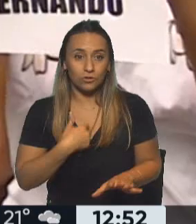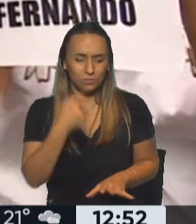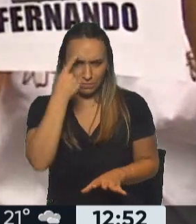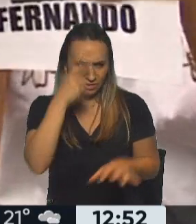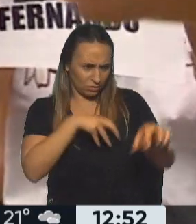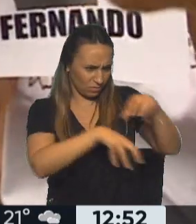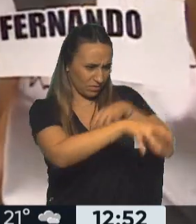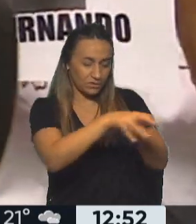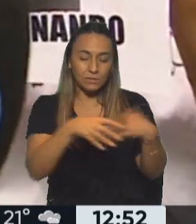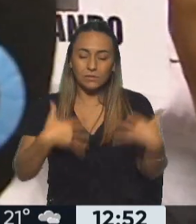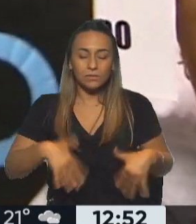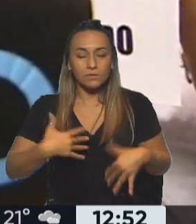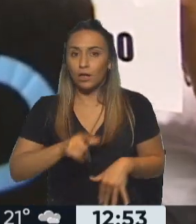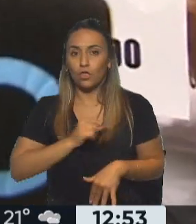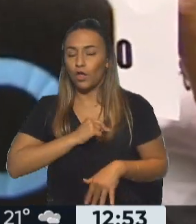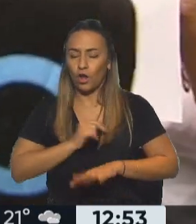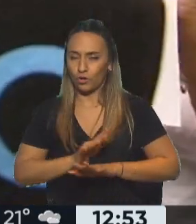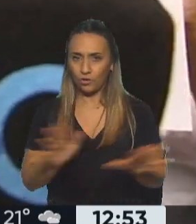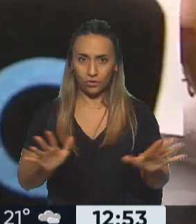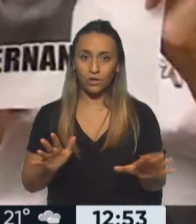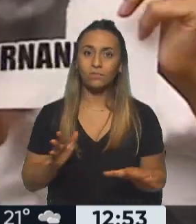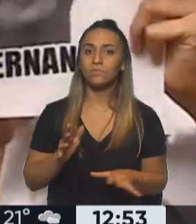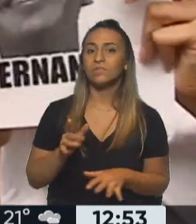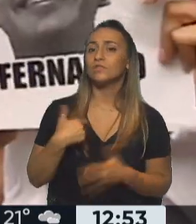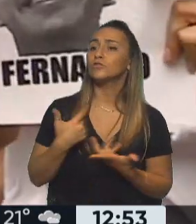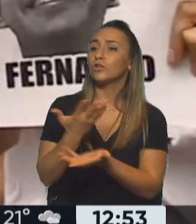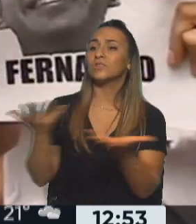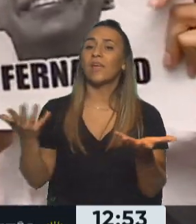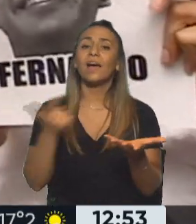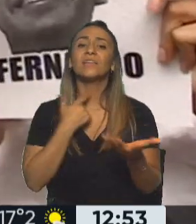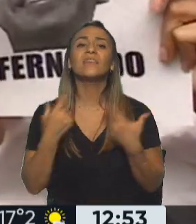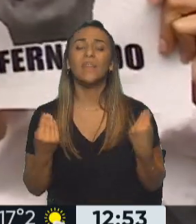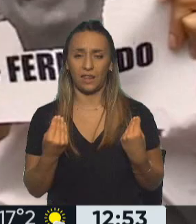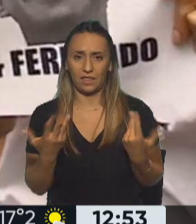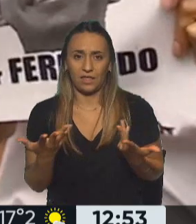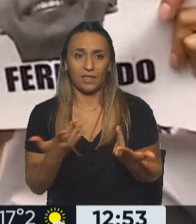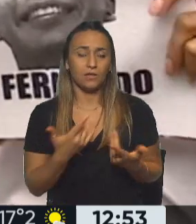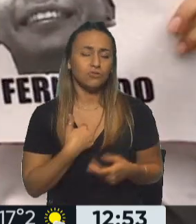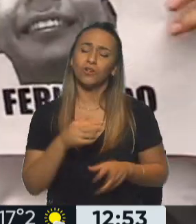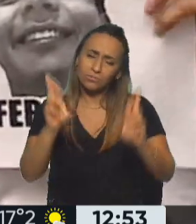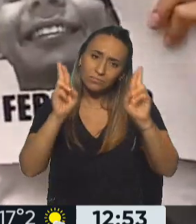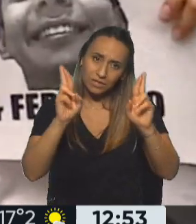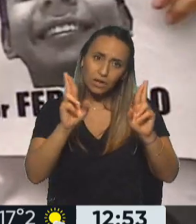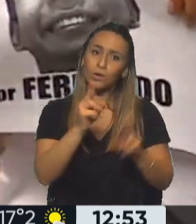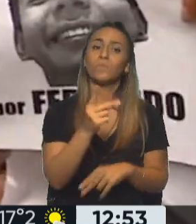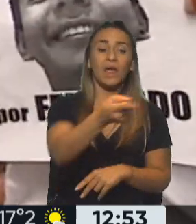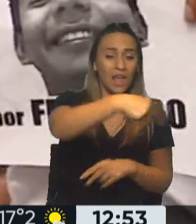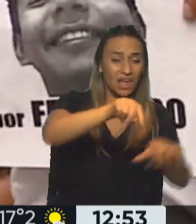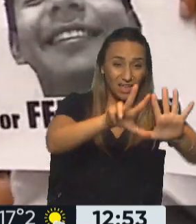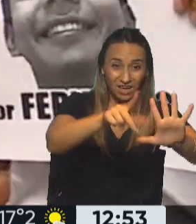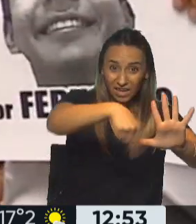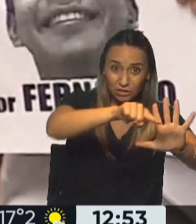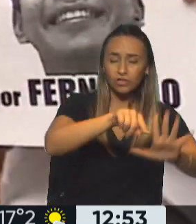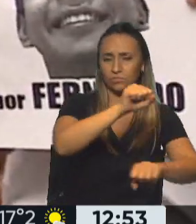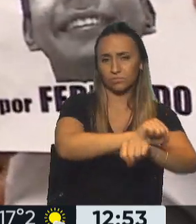dolor. ¿Y qué cree que espera la sociedad de este juicio? Yo creo que va a haber justicia. Cadena perpetua para ellos. Cadena